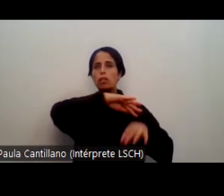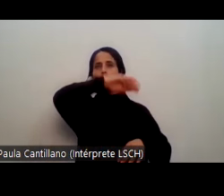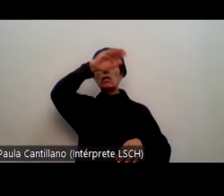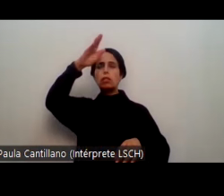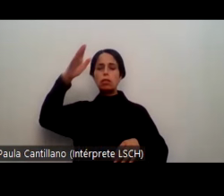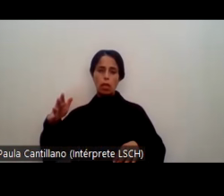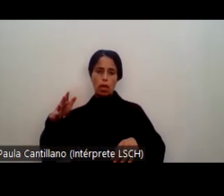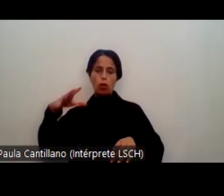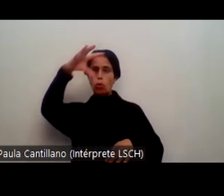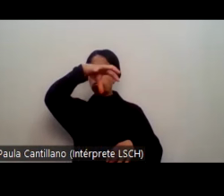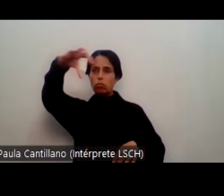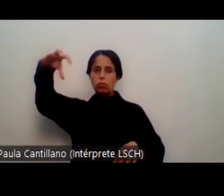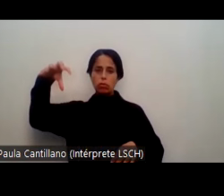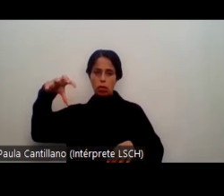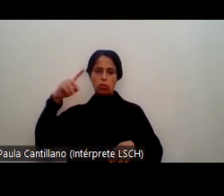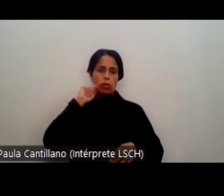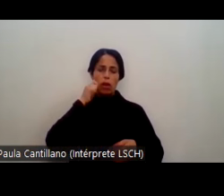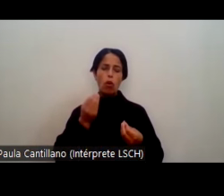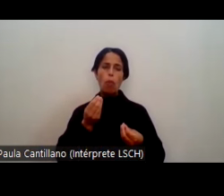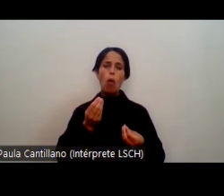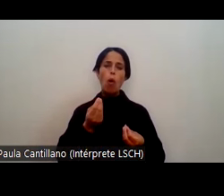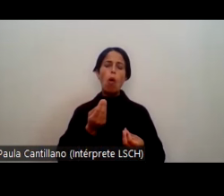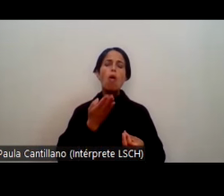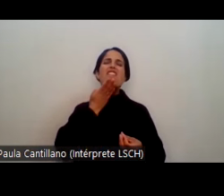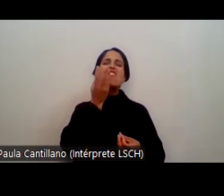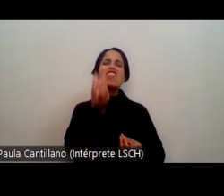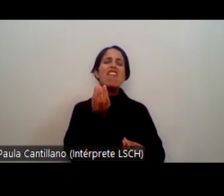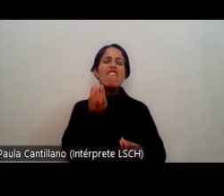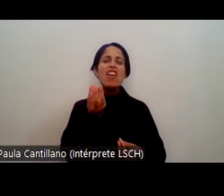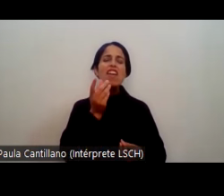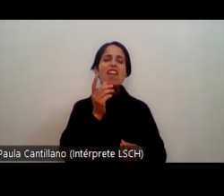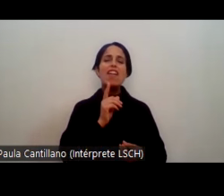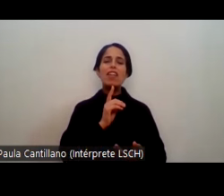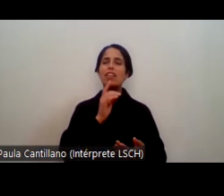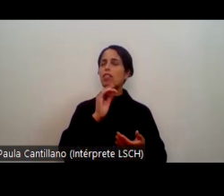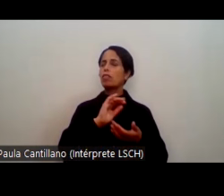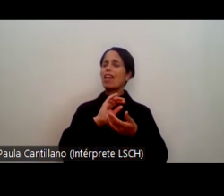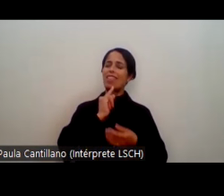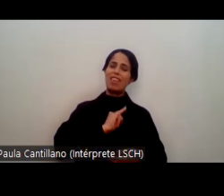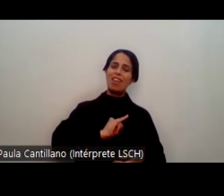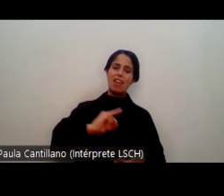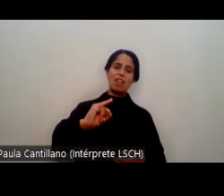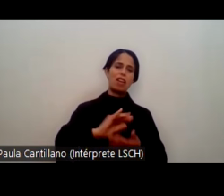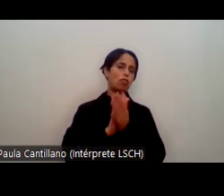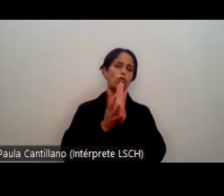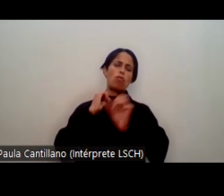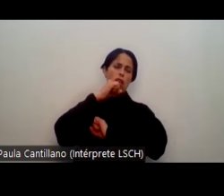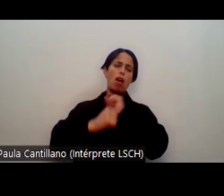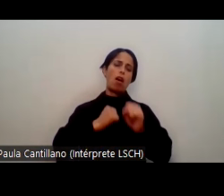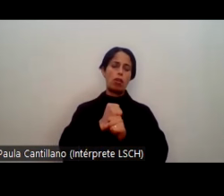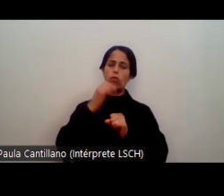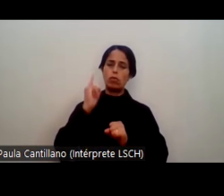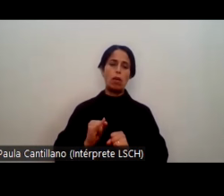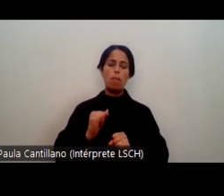nieves eternas. Es decir, gran parte del año o todo el año se encontraban cubiertos